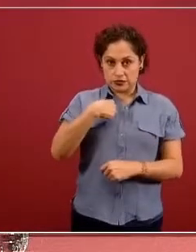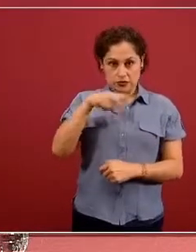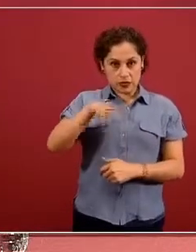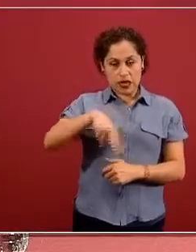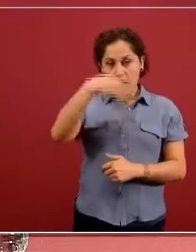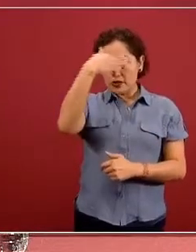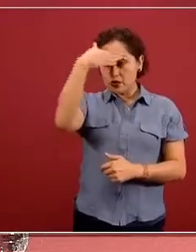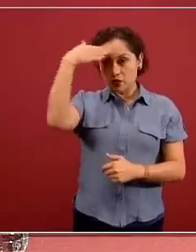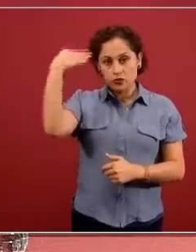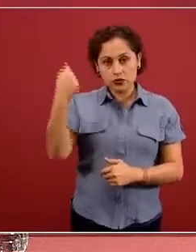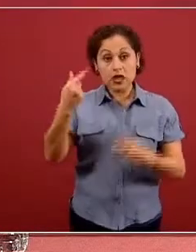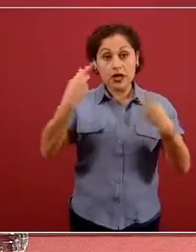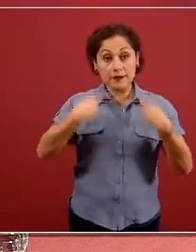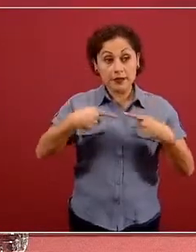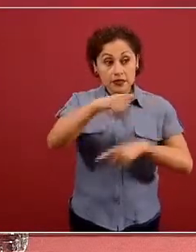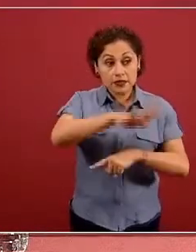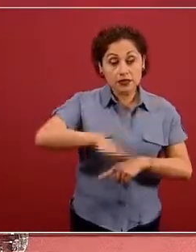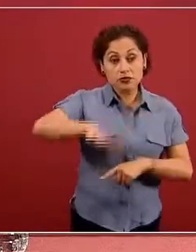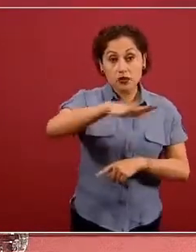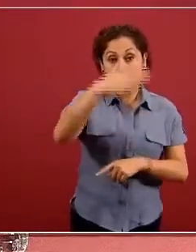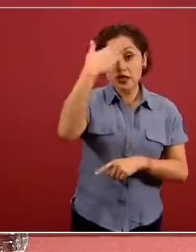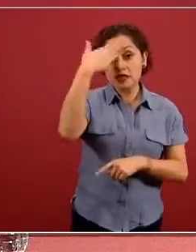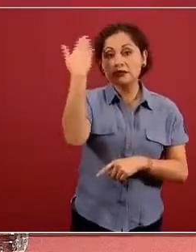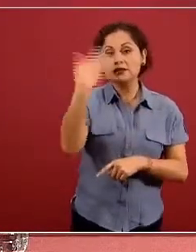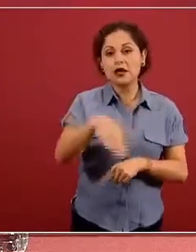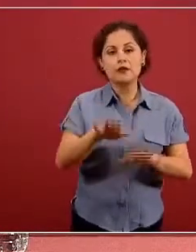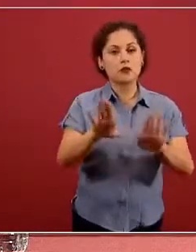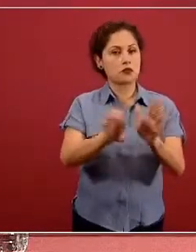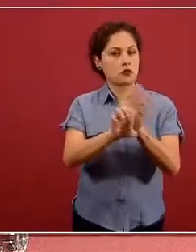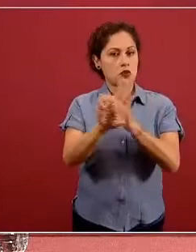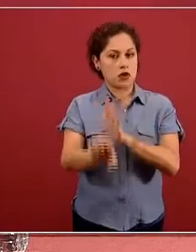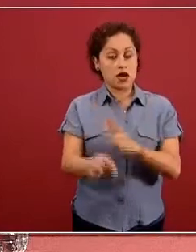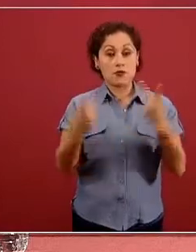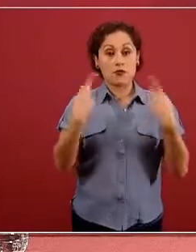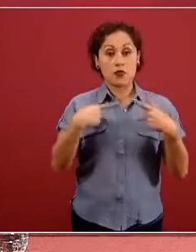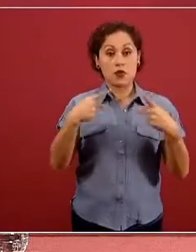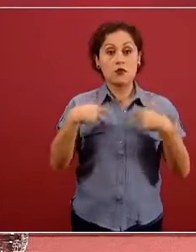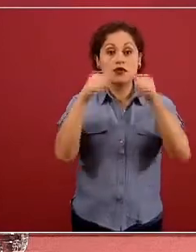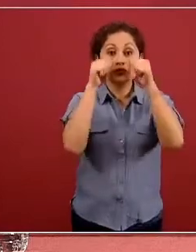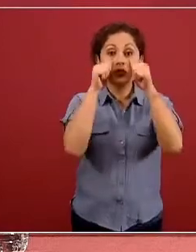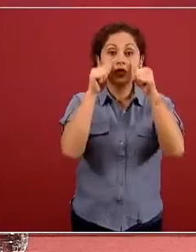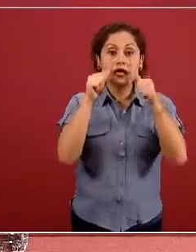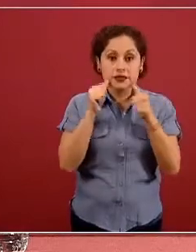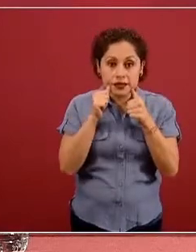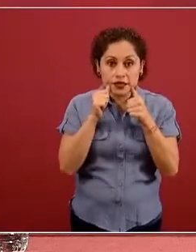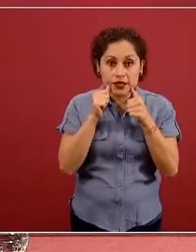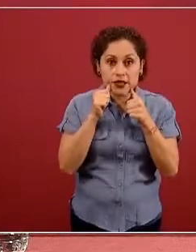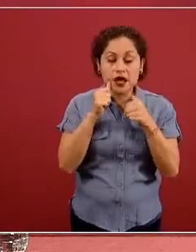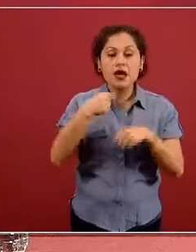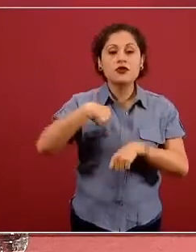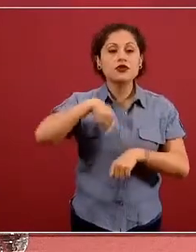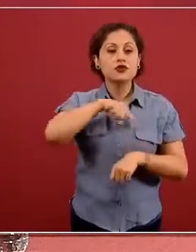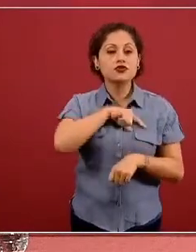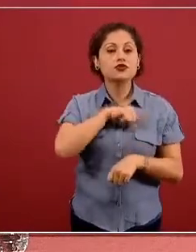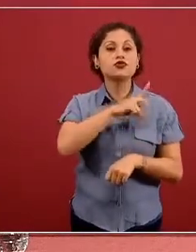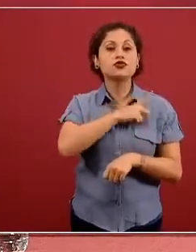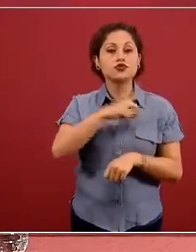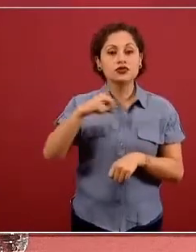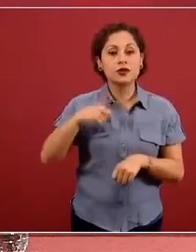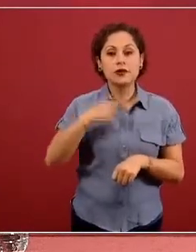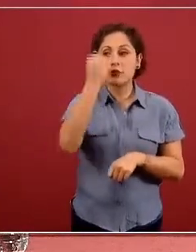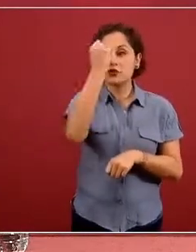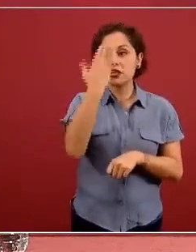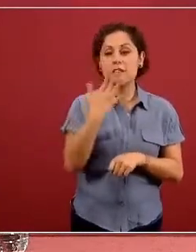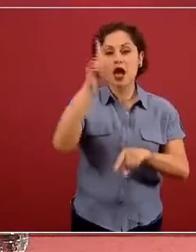saber, es que para las personas que tienen discapacidad visual se requiere que nosotros subamos los documentos en formato